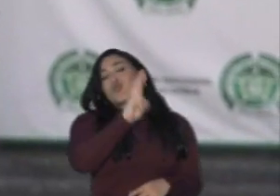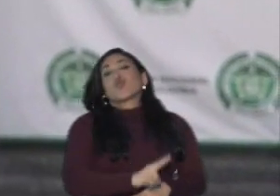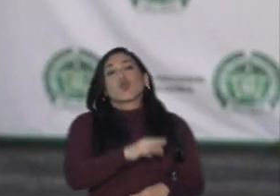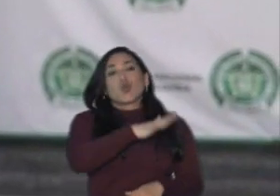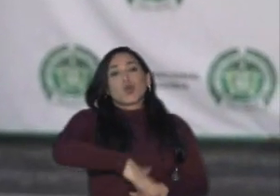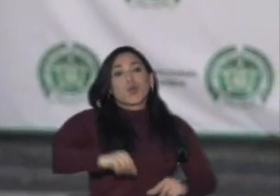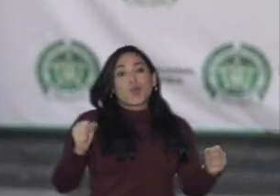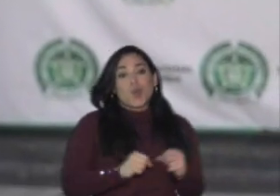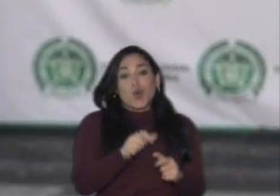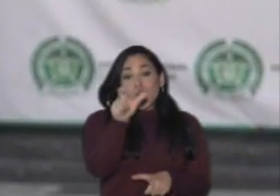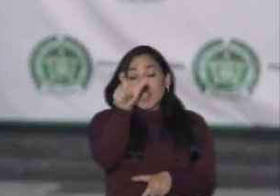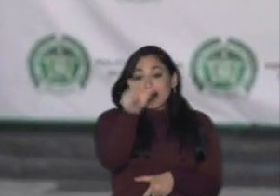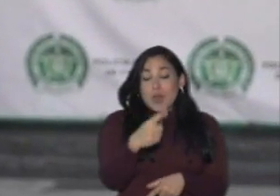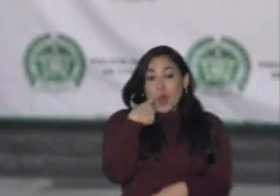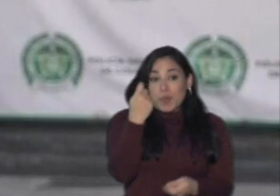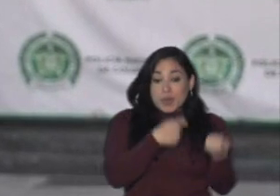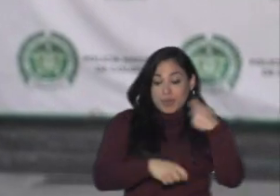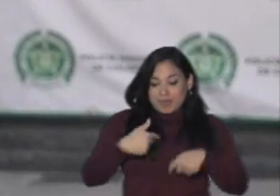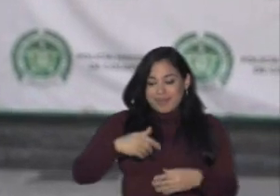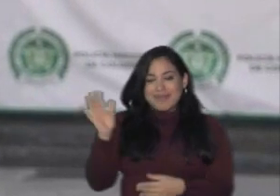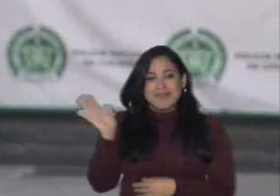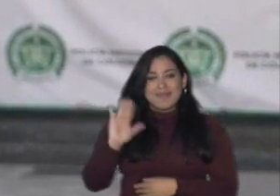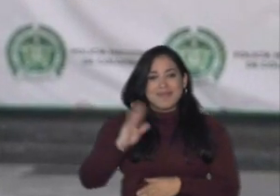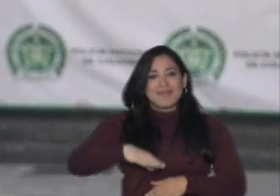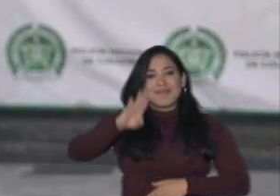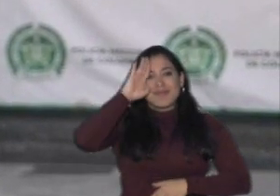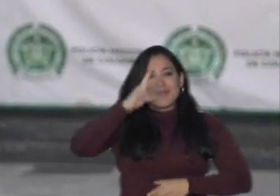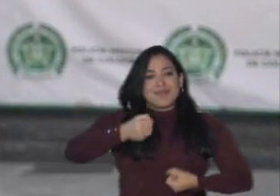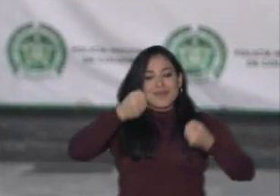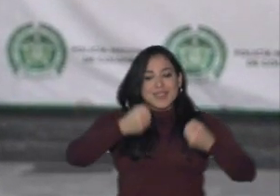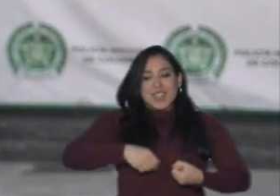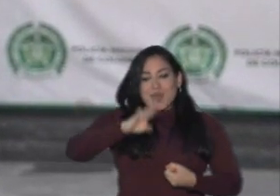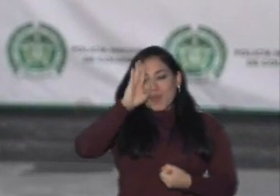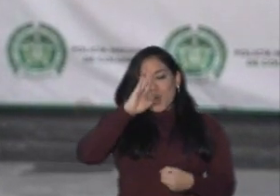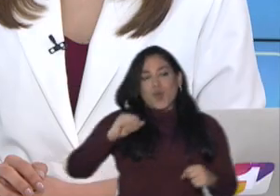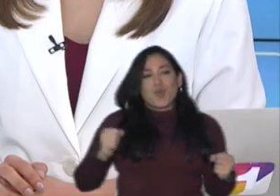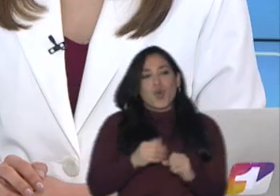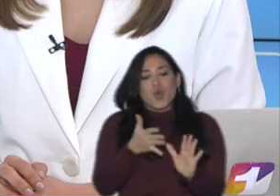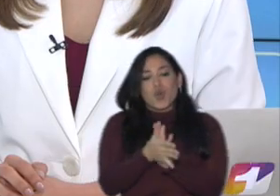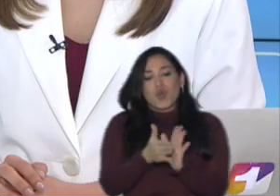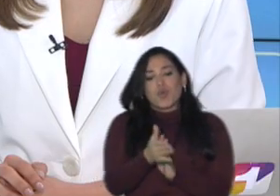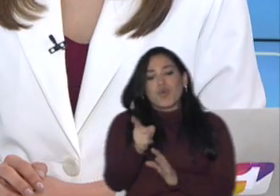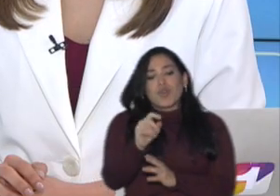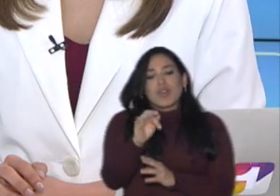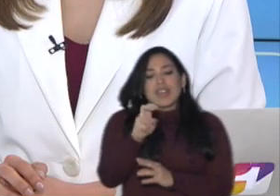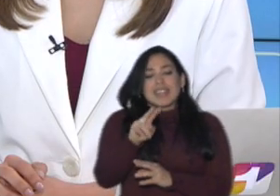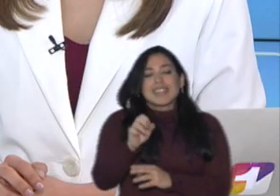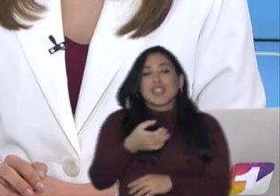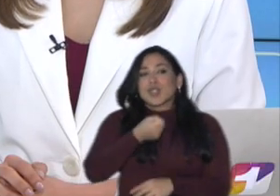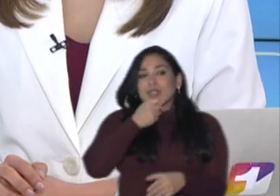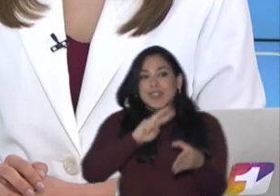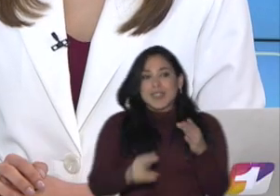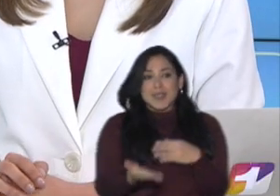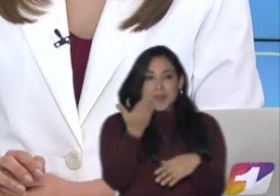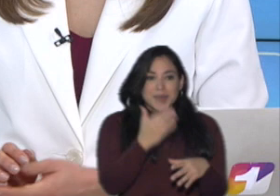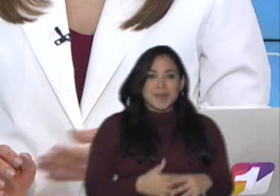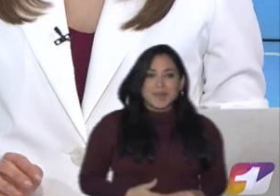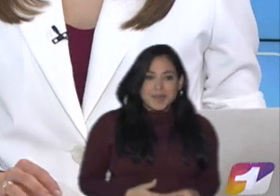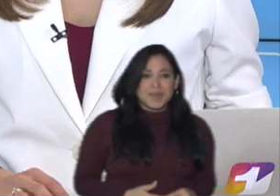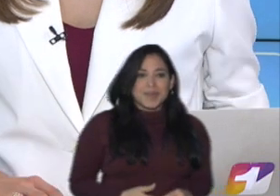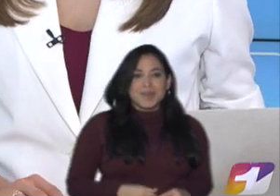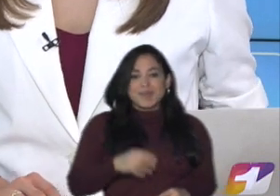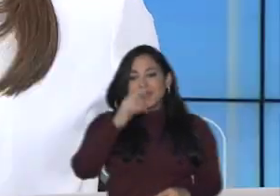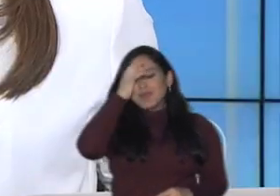capital a un comerciante? Me despido desde el comando de la Policía Metropolitana de Bogotá, informó Stick Luengas para Noticentro 1